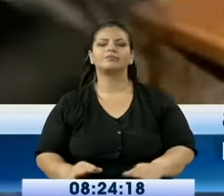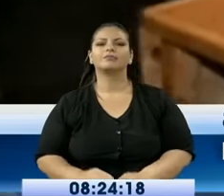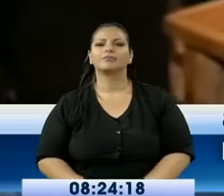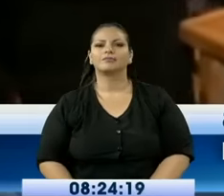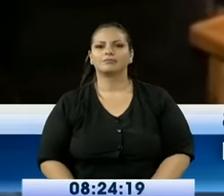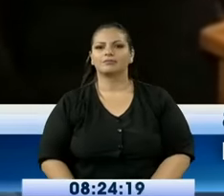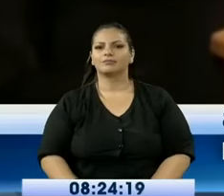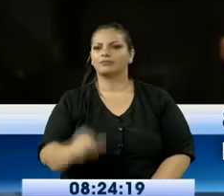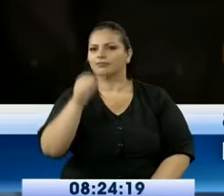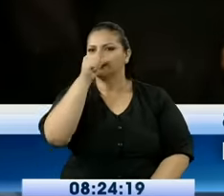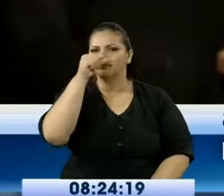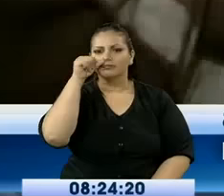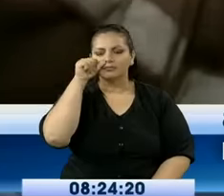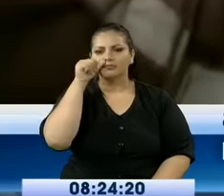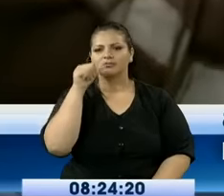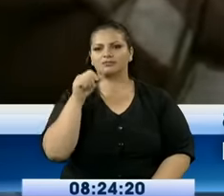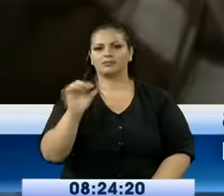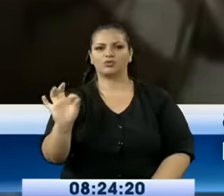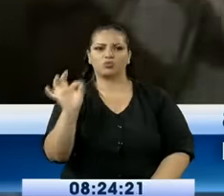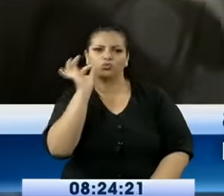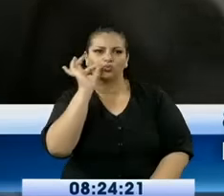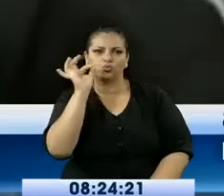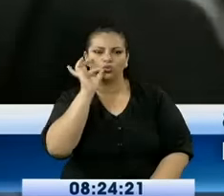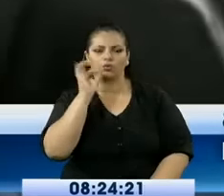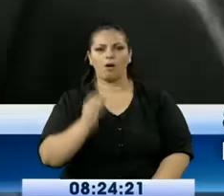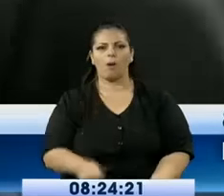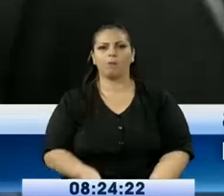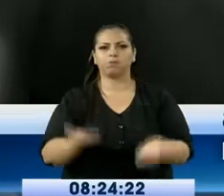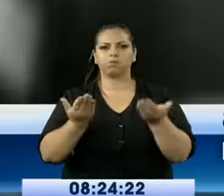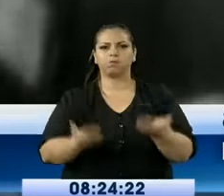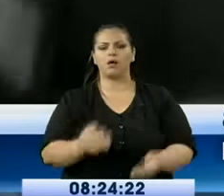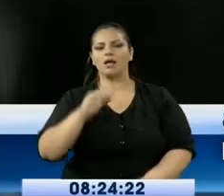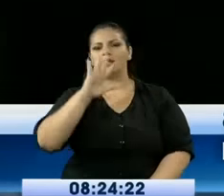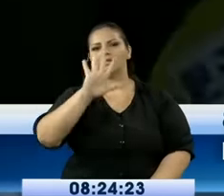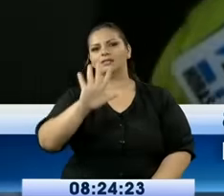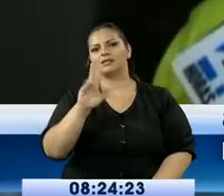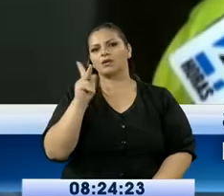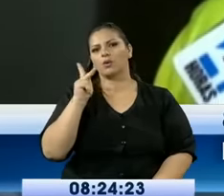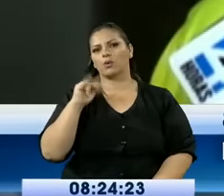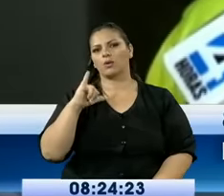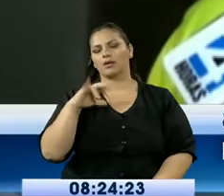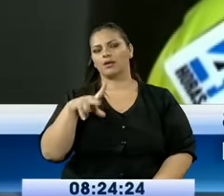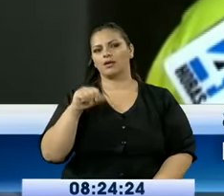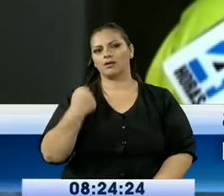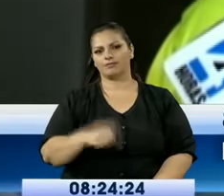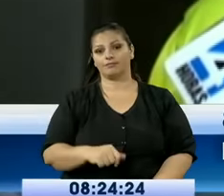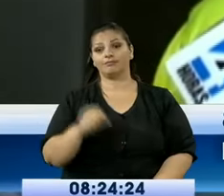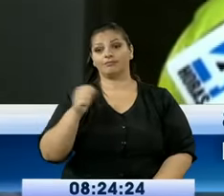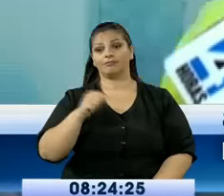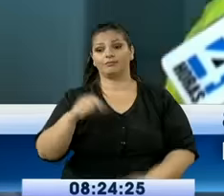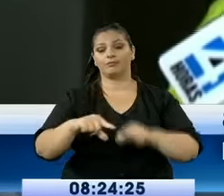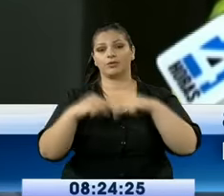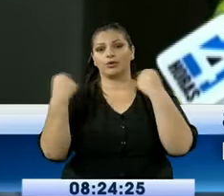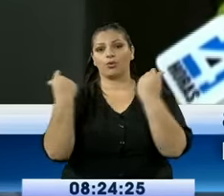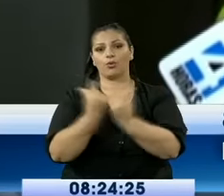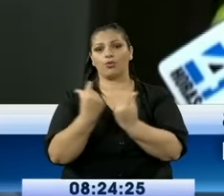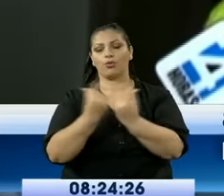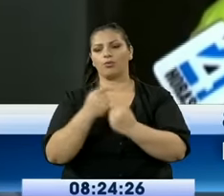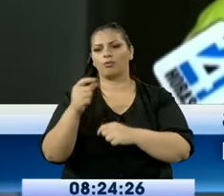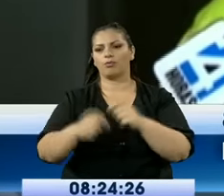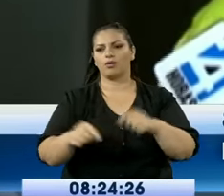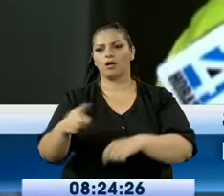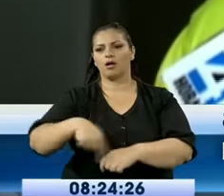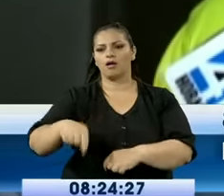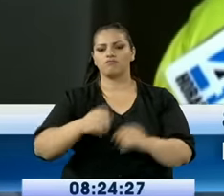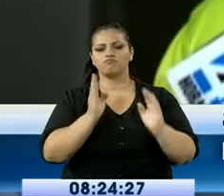de marihuana y cocaína, que alcanzaron los 5 kilos. Pues se ha podido determinar que en esta organización existen los distribuidores, existen los